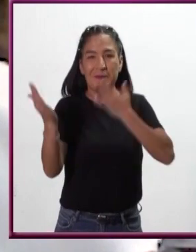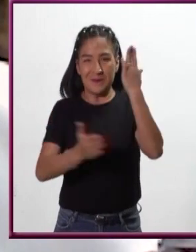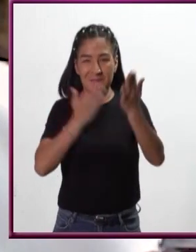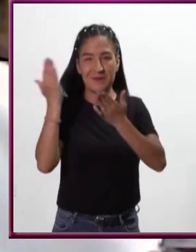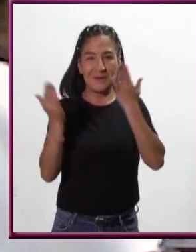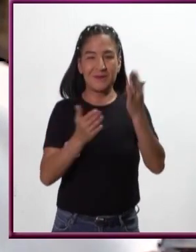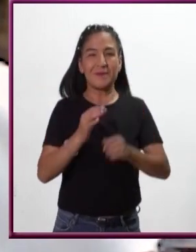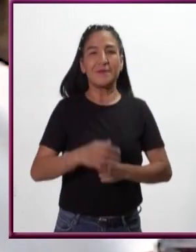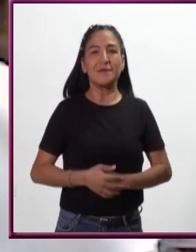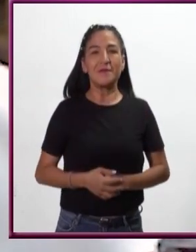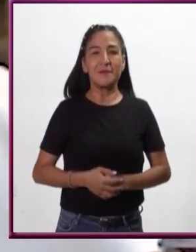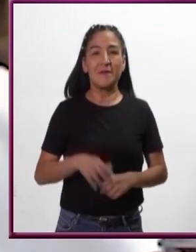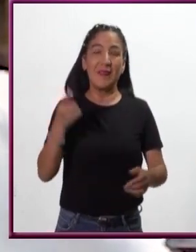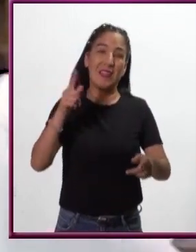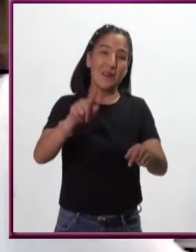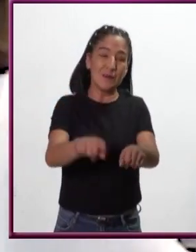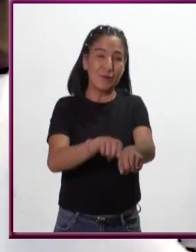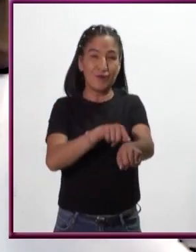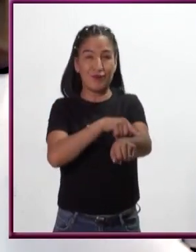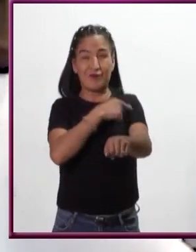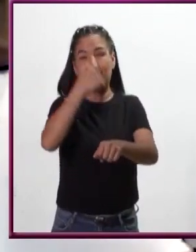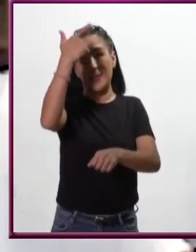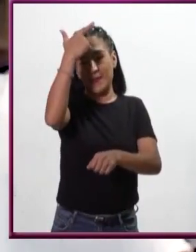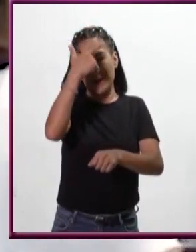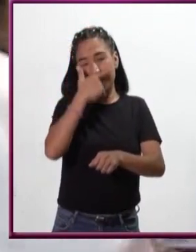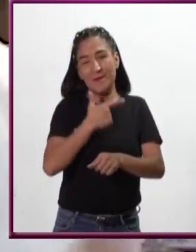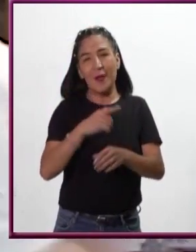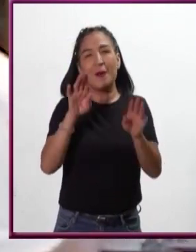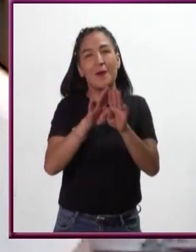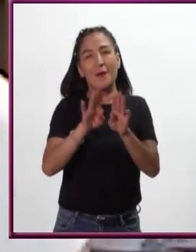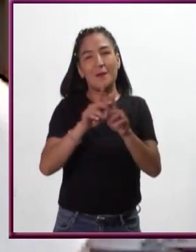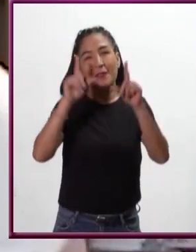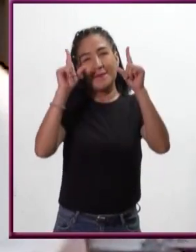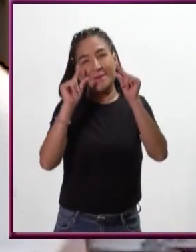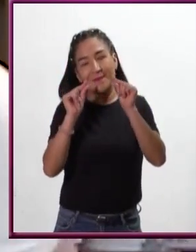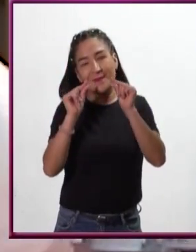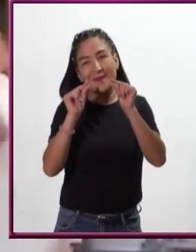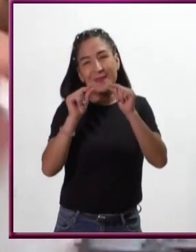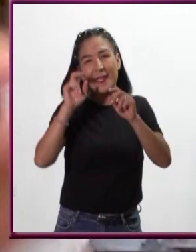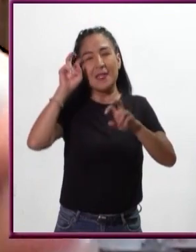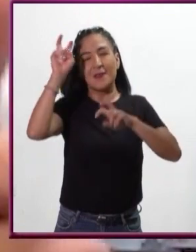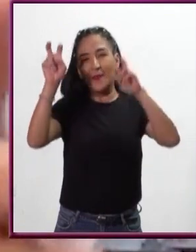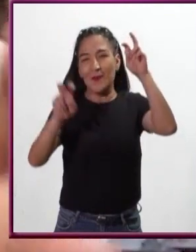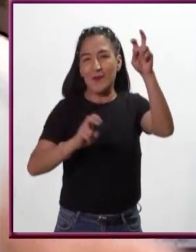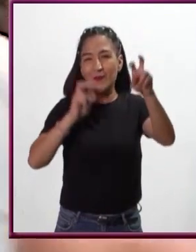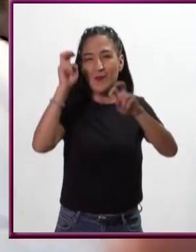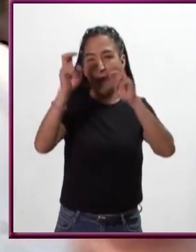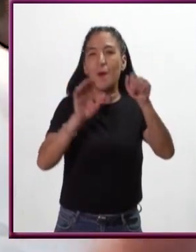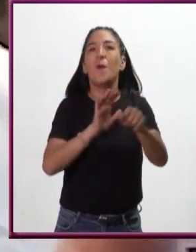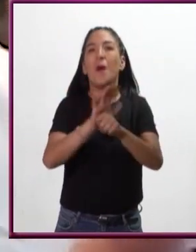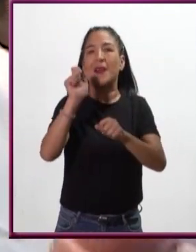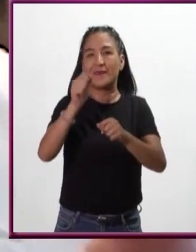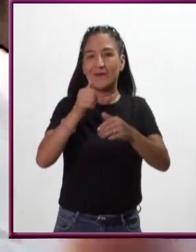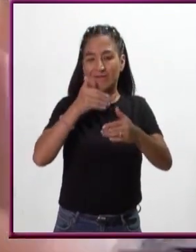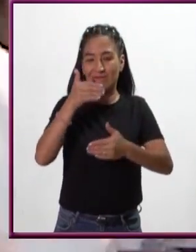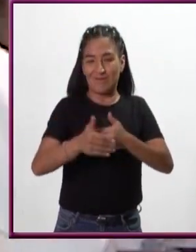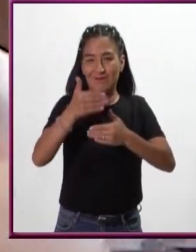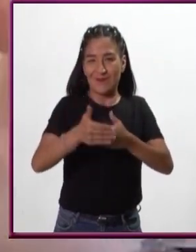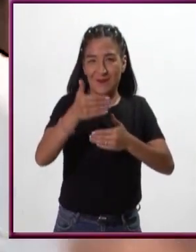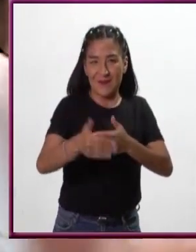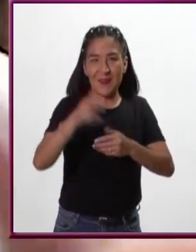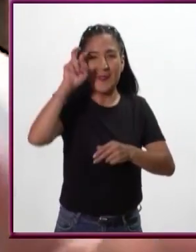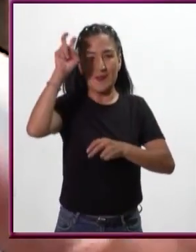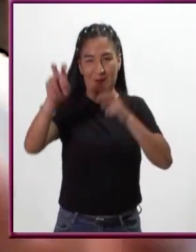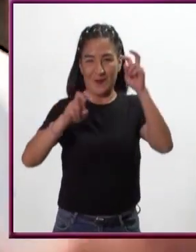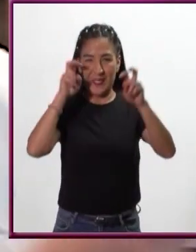momento, a lo largo de la noche experimentamos diferentes fases de sueño, ¿no?